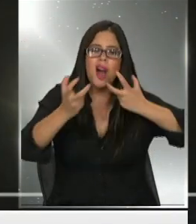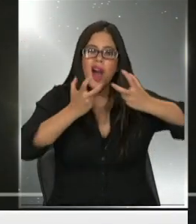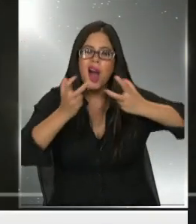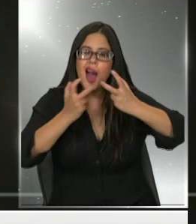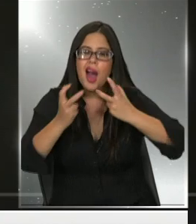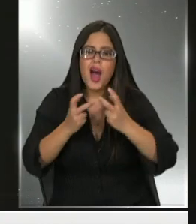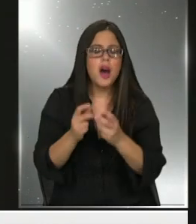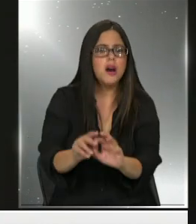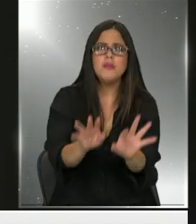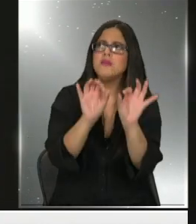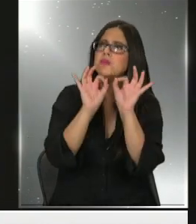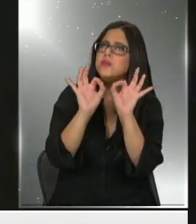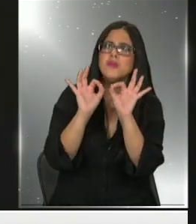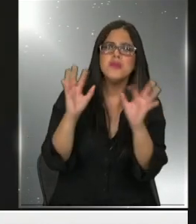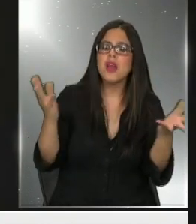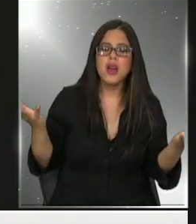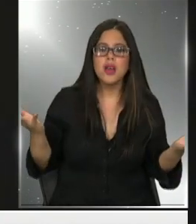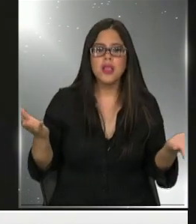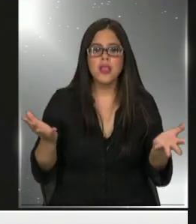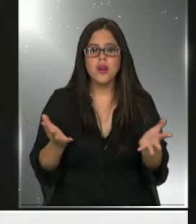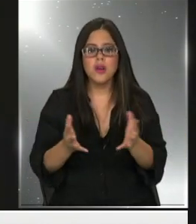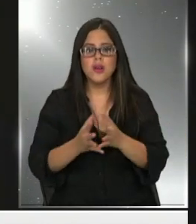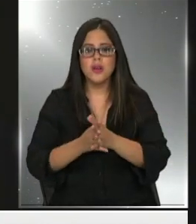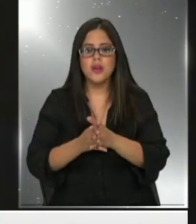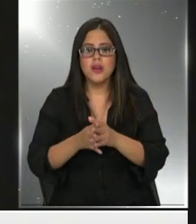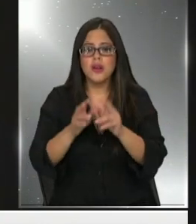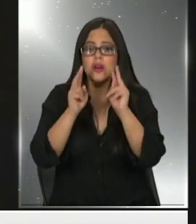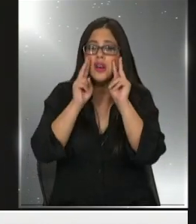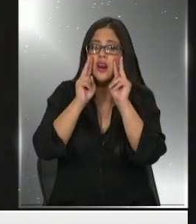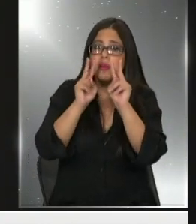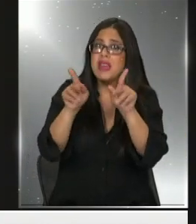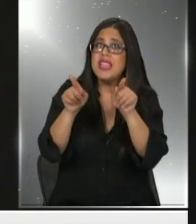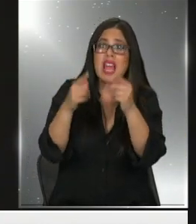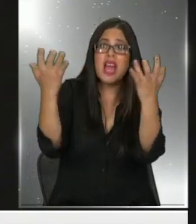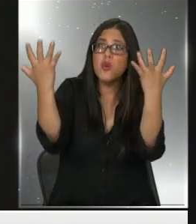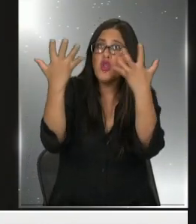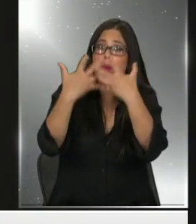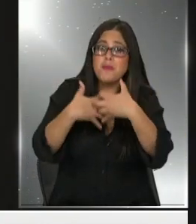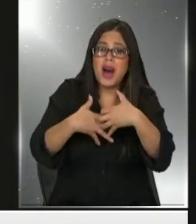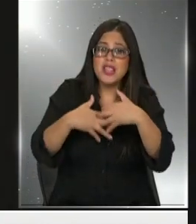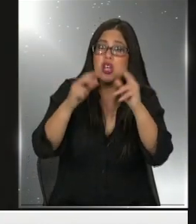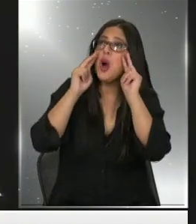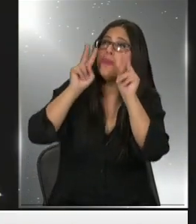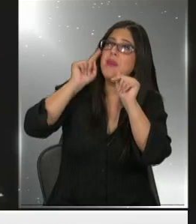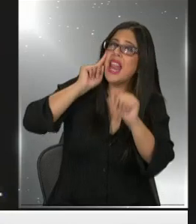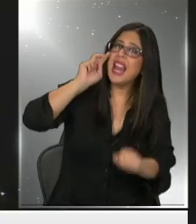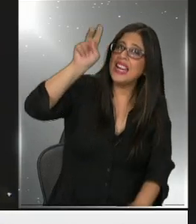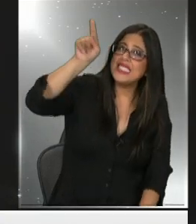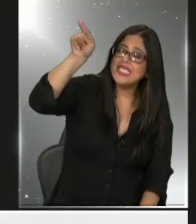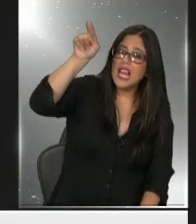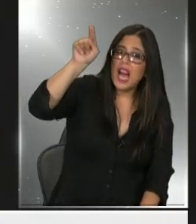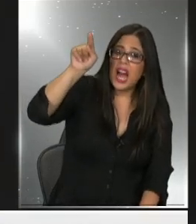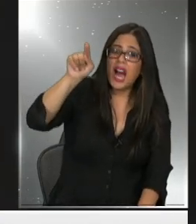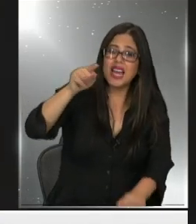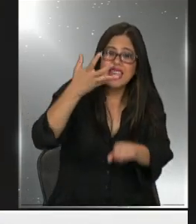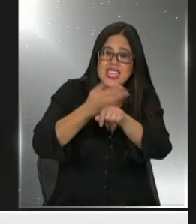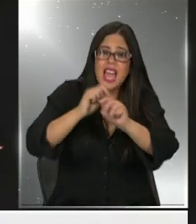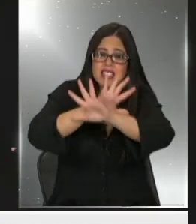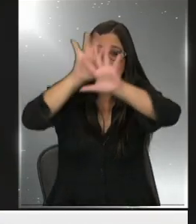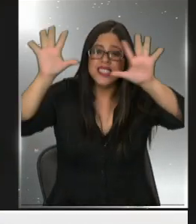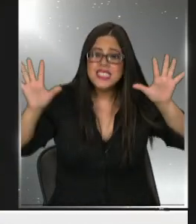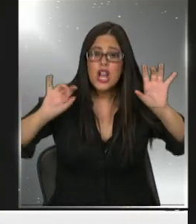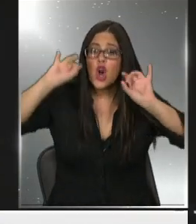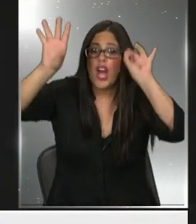Es increíble. Se prenden las luces automáticas. Miren allá. Miren lo que aparece en el cielo,